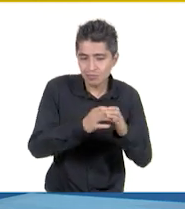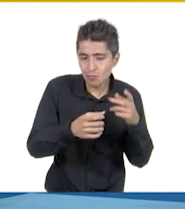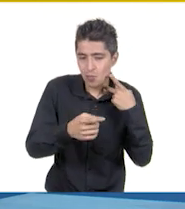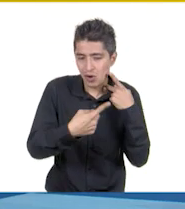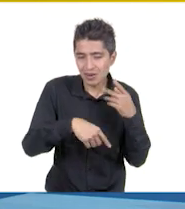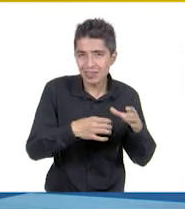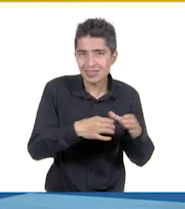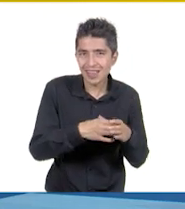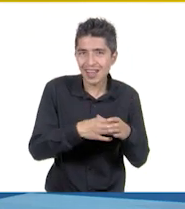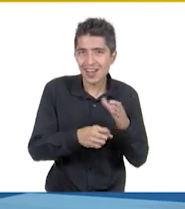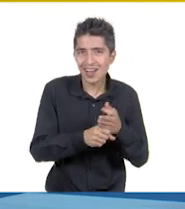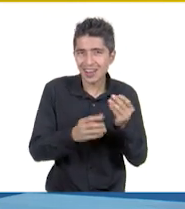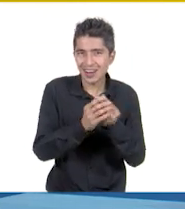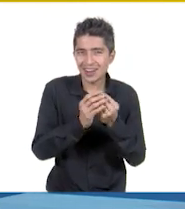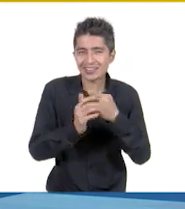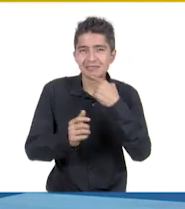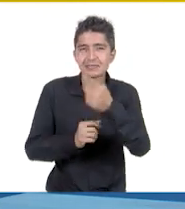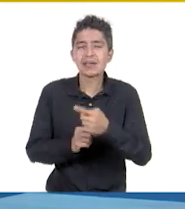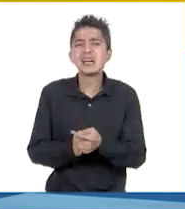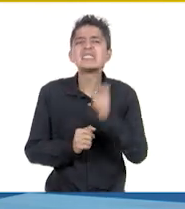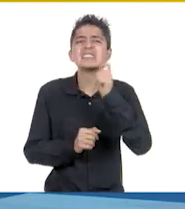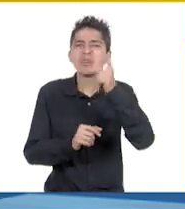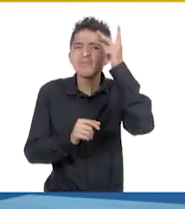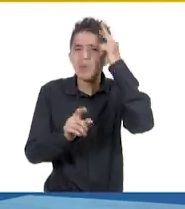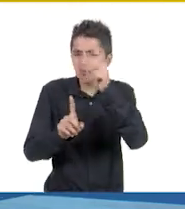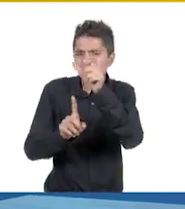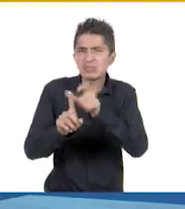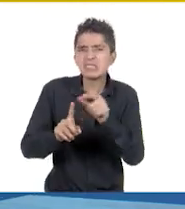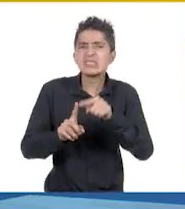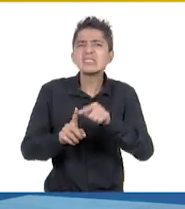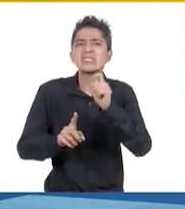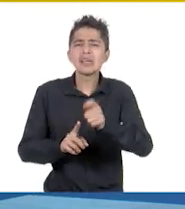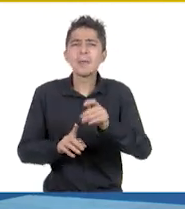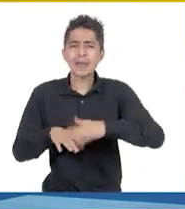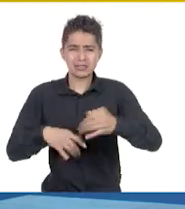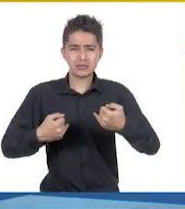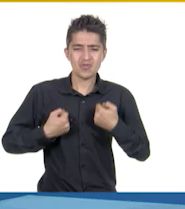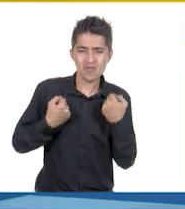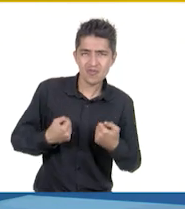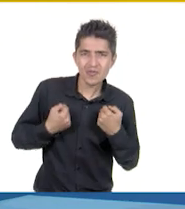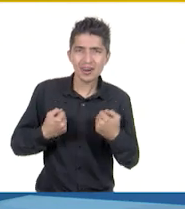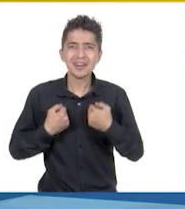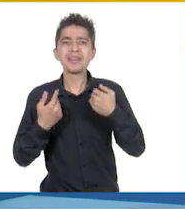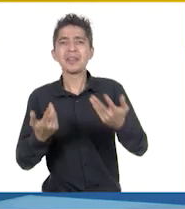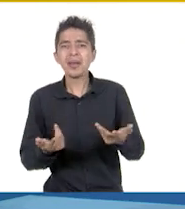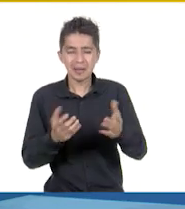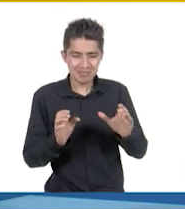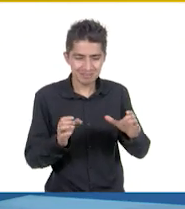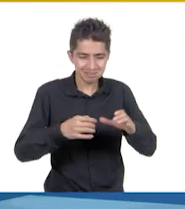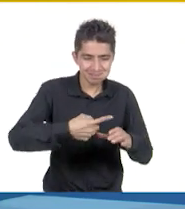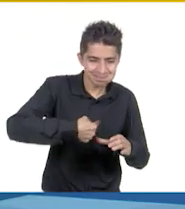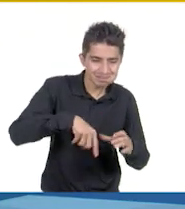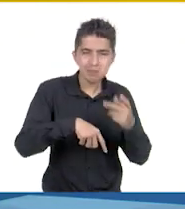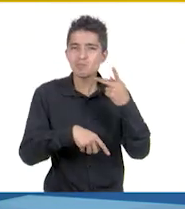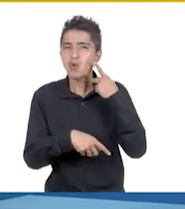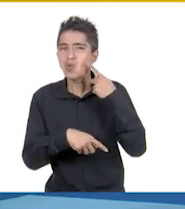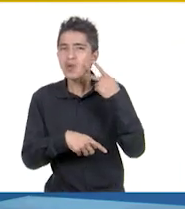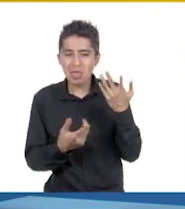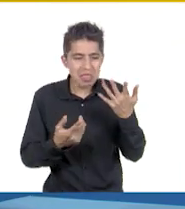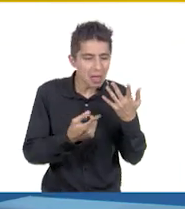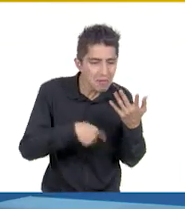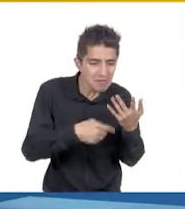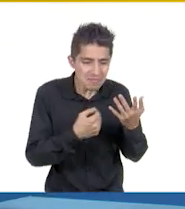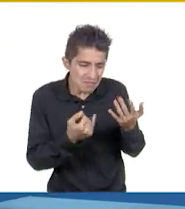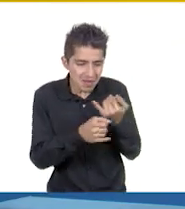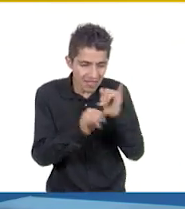clase. Porfirio Díaz representa esta generación de liberales que eran más jóvenes, que nacieron en un momento en donde la independencia ya